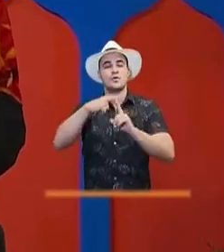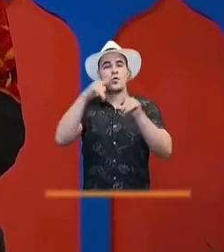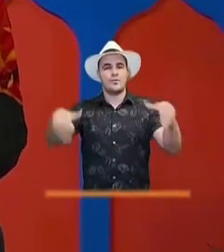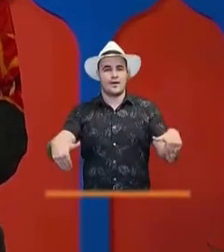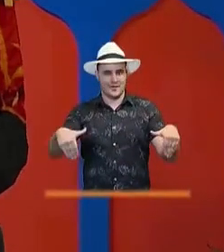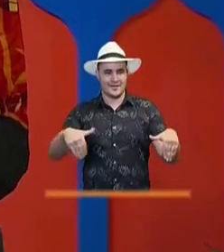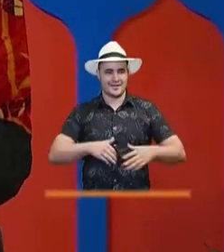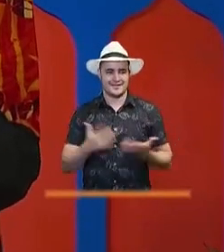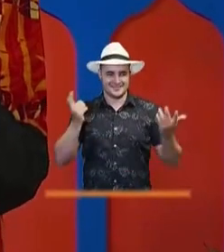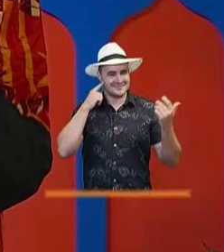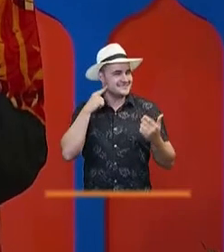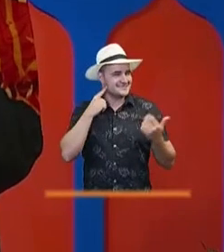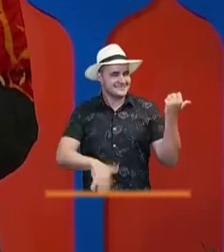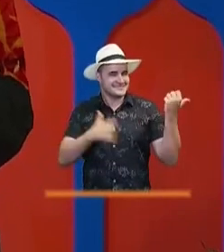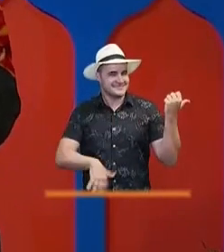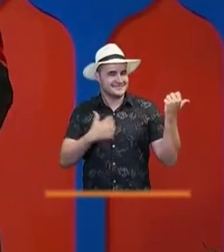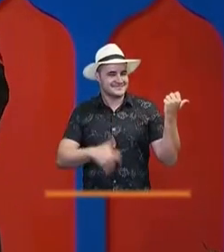dicen, claro, ¡huepa!